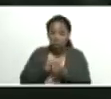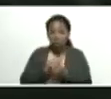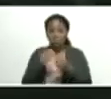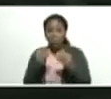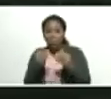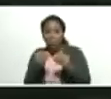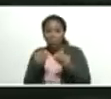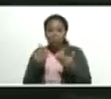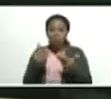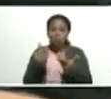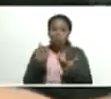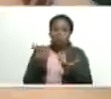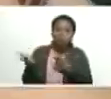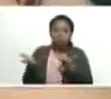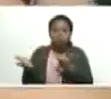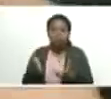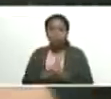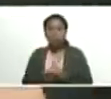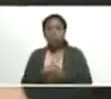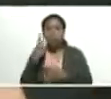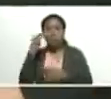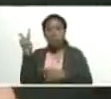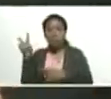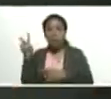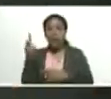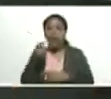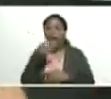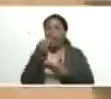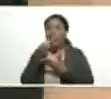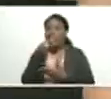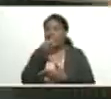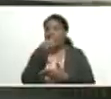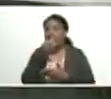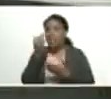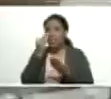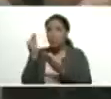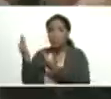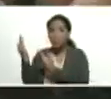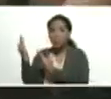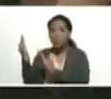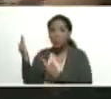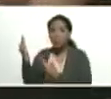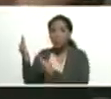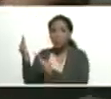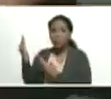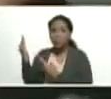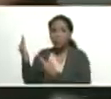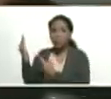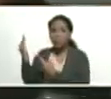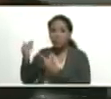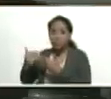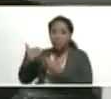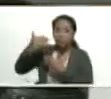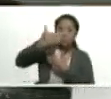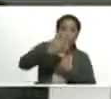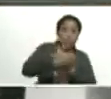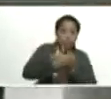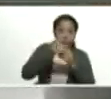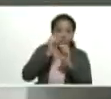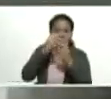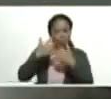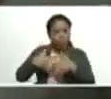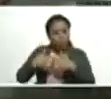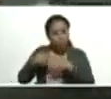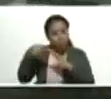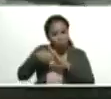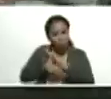que se trille, también se evaluará el café verde, como efectivamente lo están viendo ahí, y para el posterior análisis se realizará